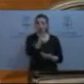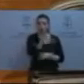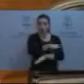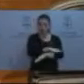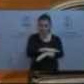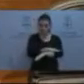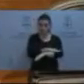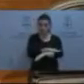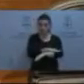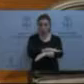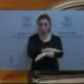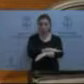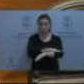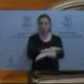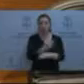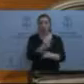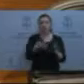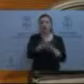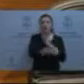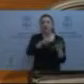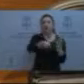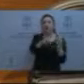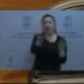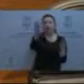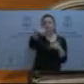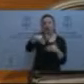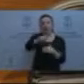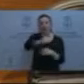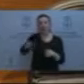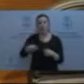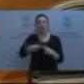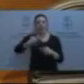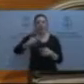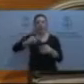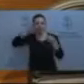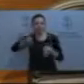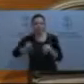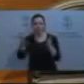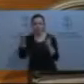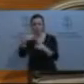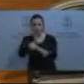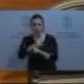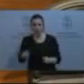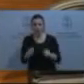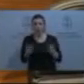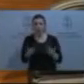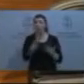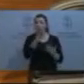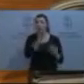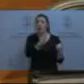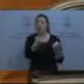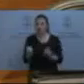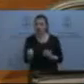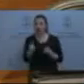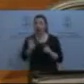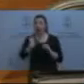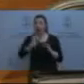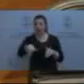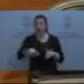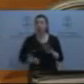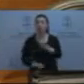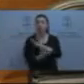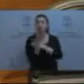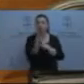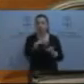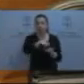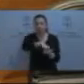le está faltando, por un lado, transparencia y, por otro lado, determinación. Y faltan transparencia y determinación y eso acaba provocando incertidumbre en la